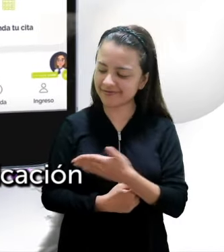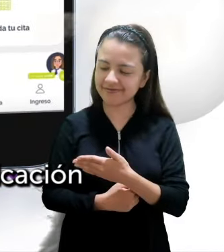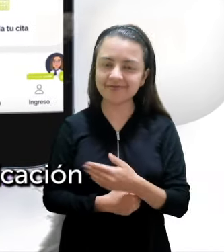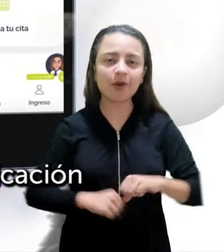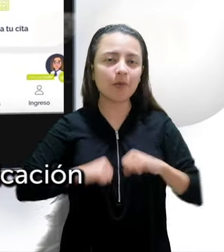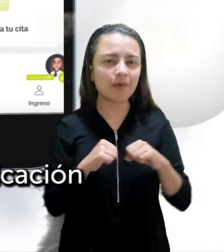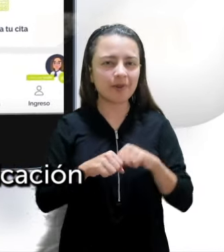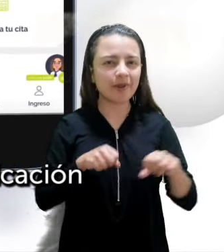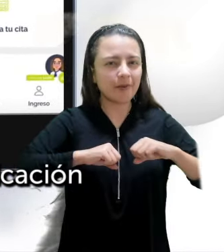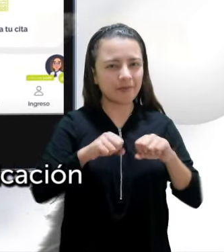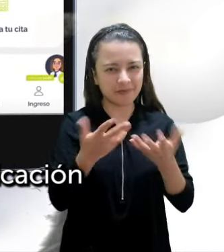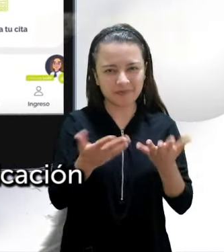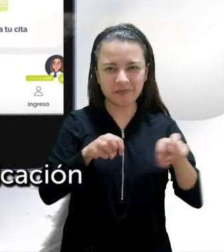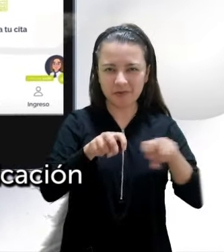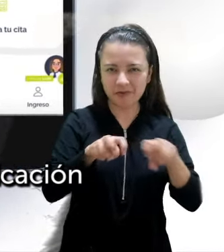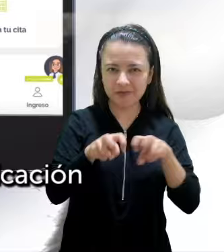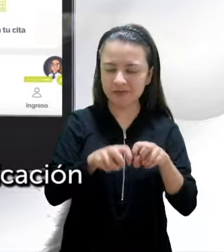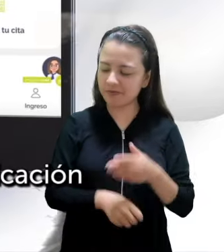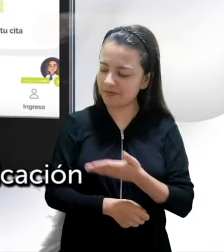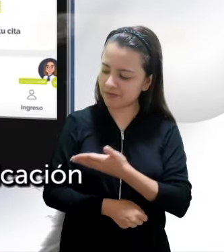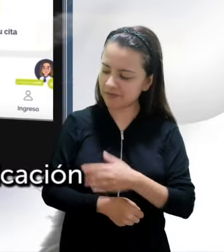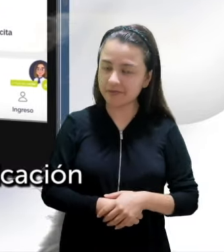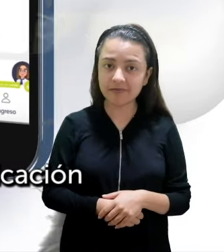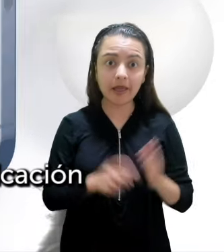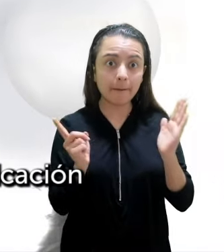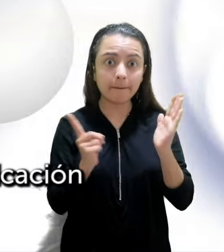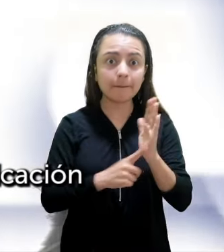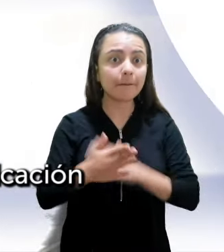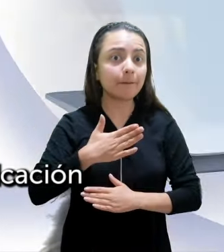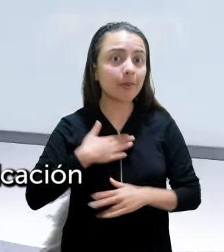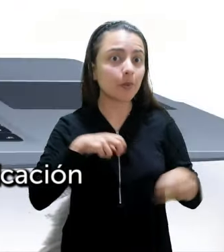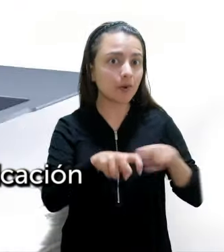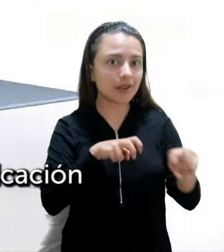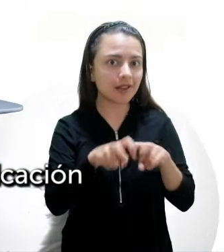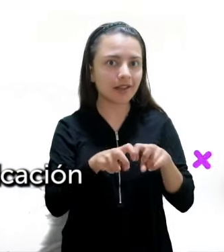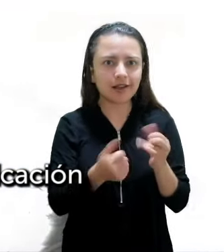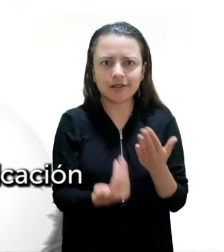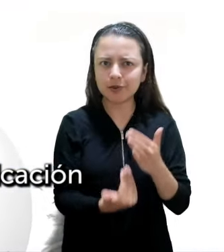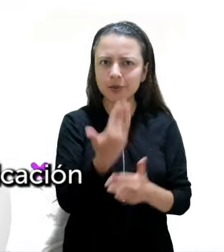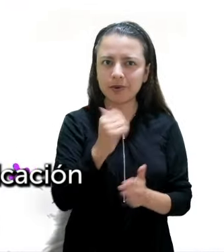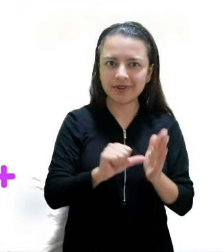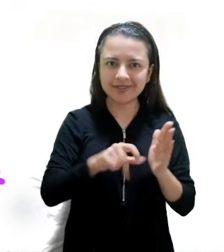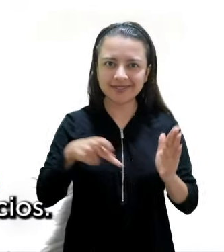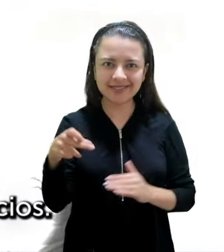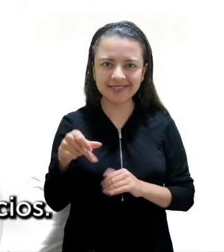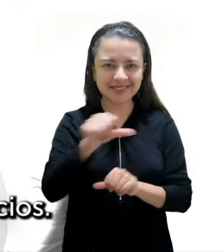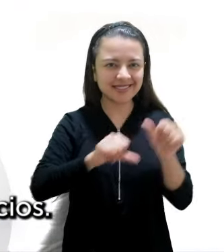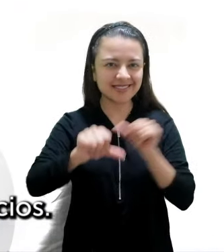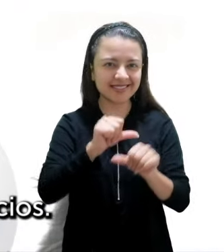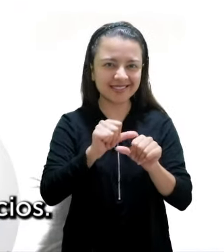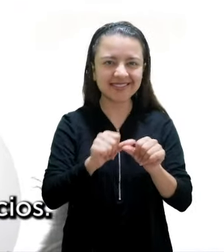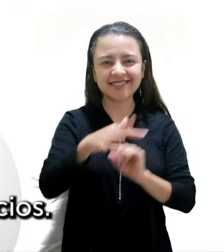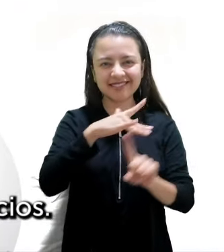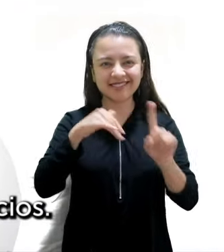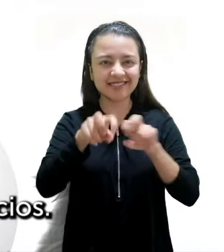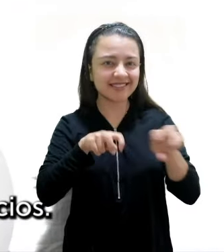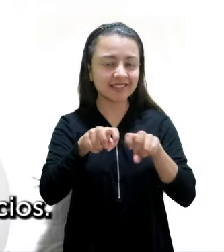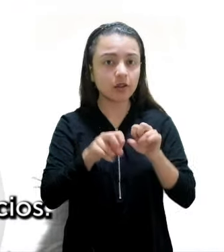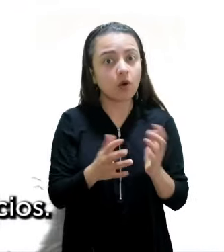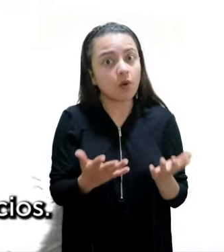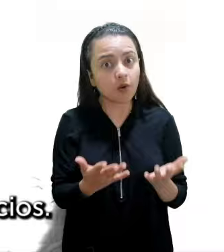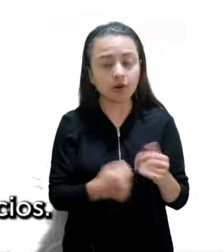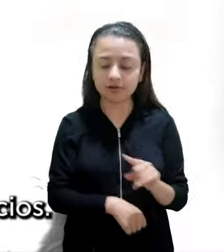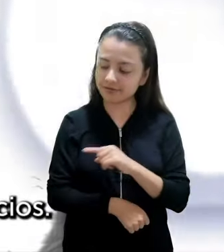www.movilidadbogota.gov.co y allí puedes darle clic a Mi Movilidad a un clic, que es la nueva aplicación para realizar tus trámites de movilidad. O también puedes darle clic al link de